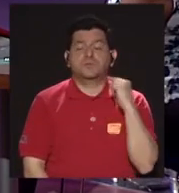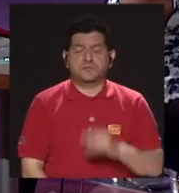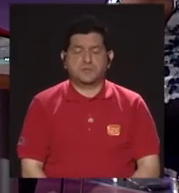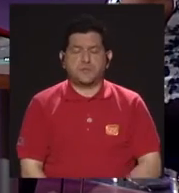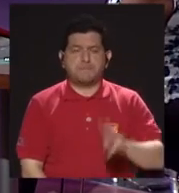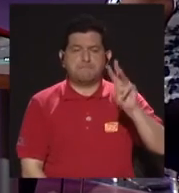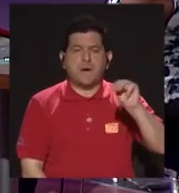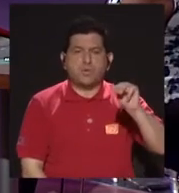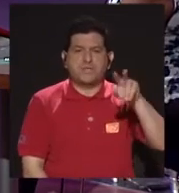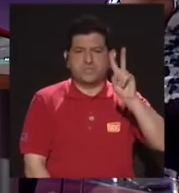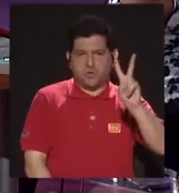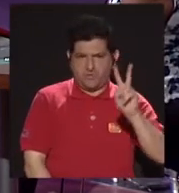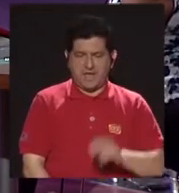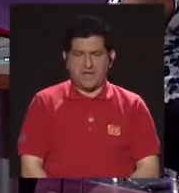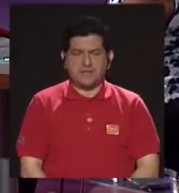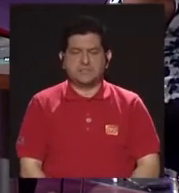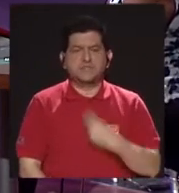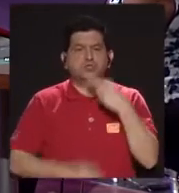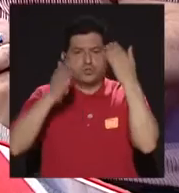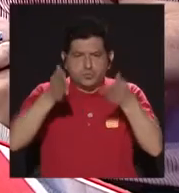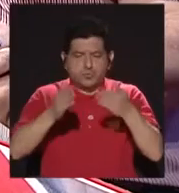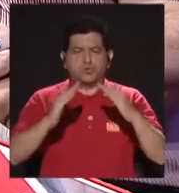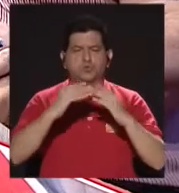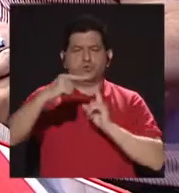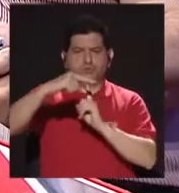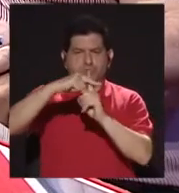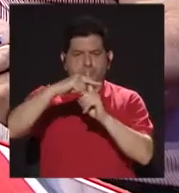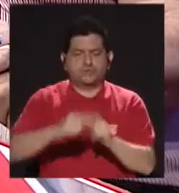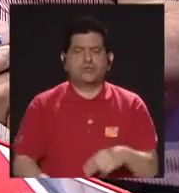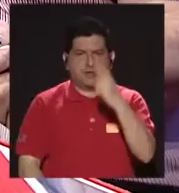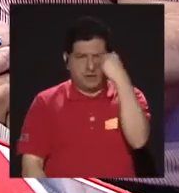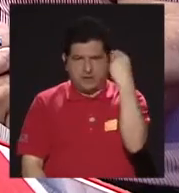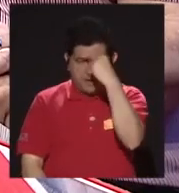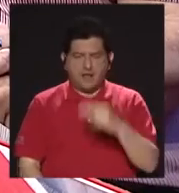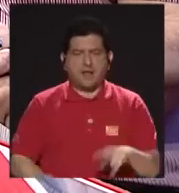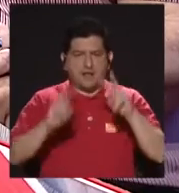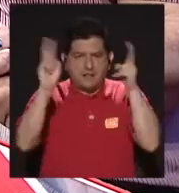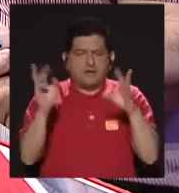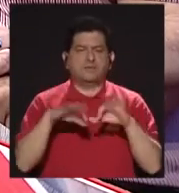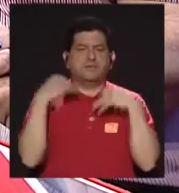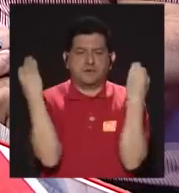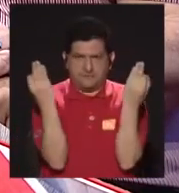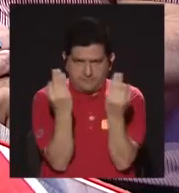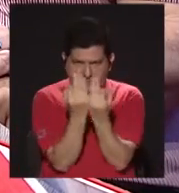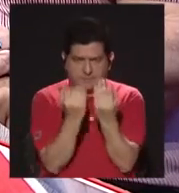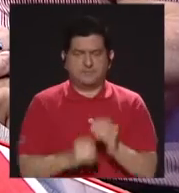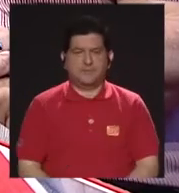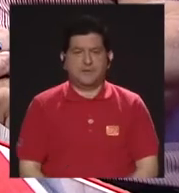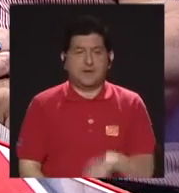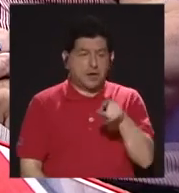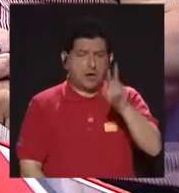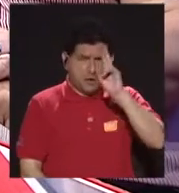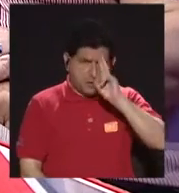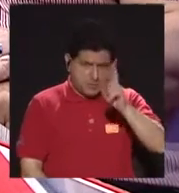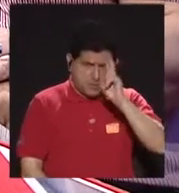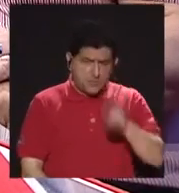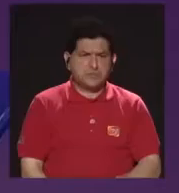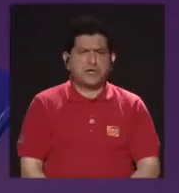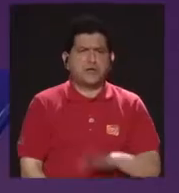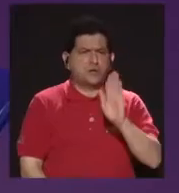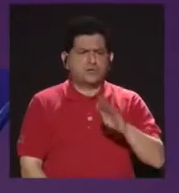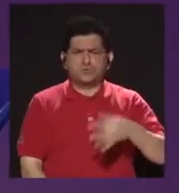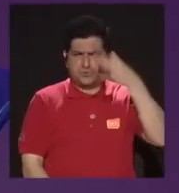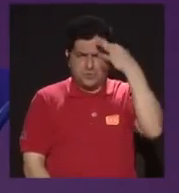mauricio vi que viniera el vocero de la iglesia católica en temas de familia y quien era reconocido por sus fuertes